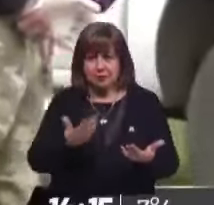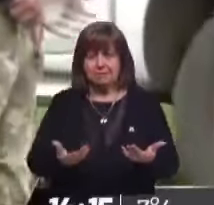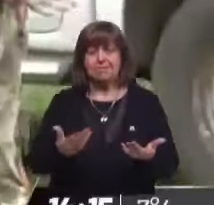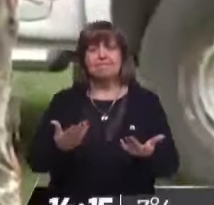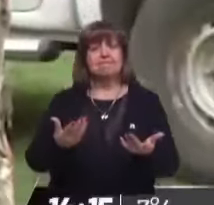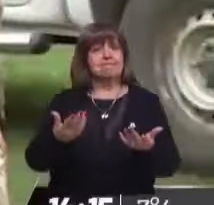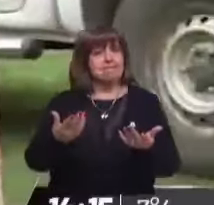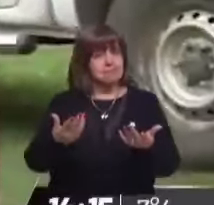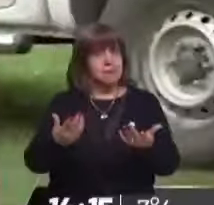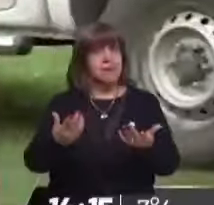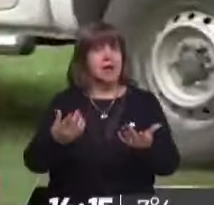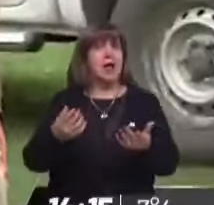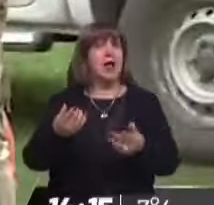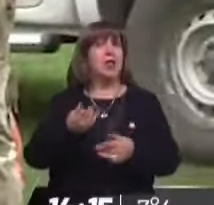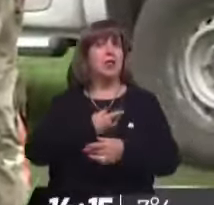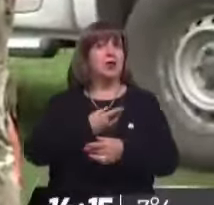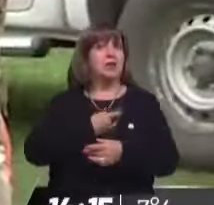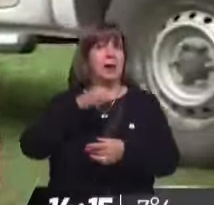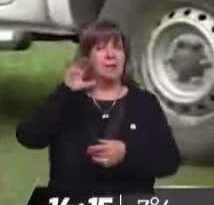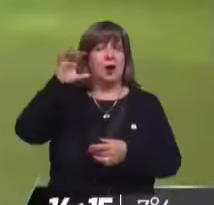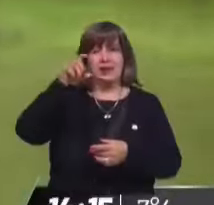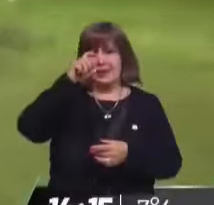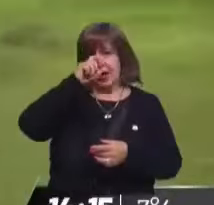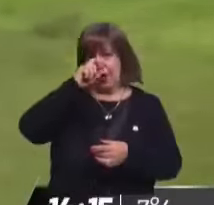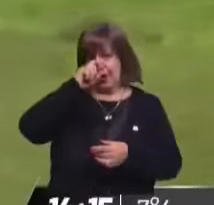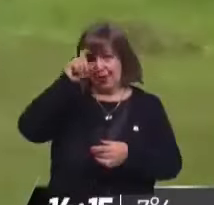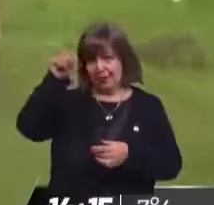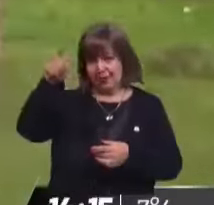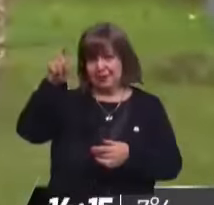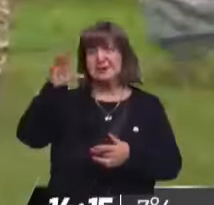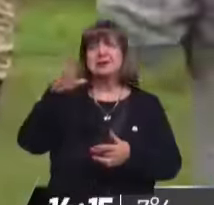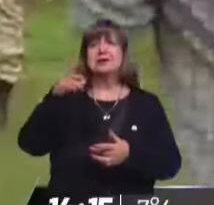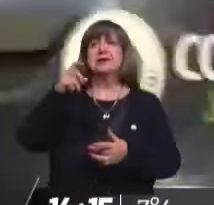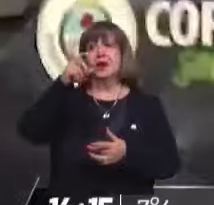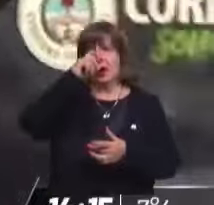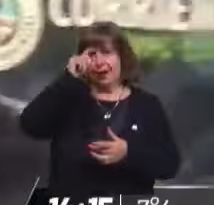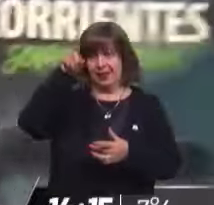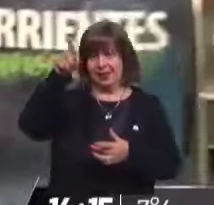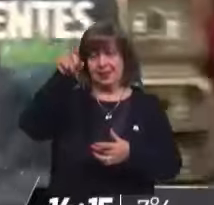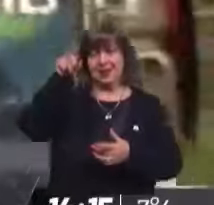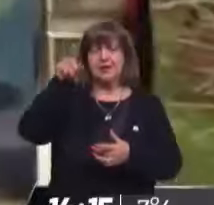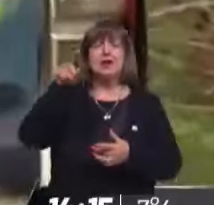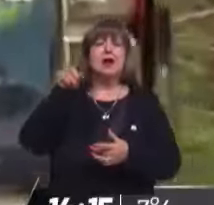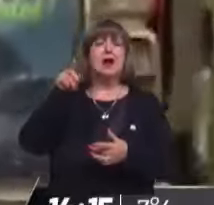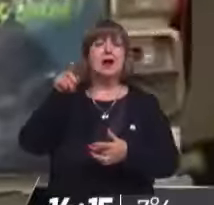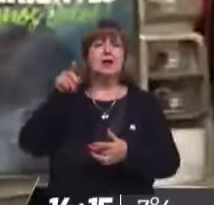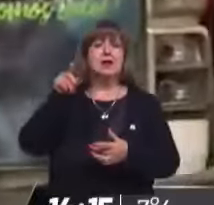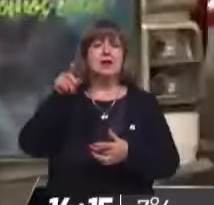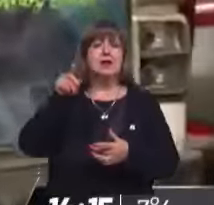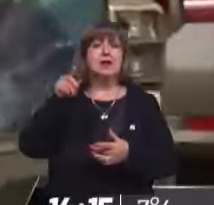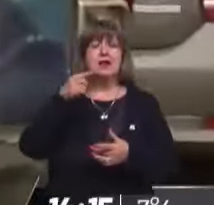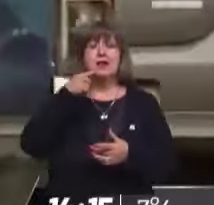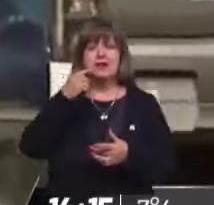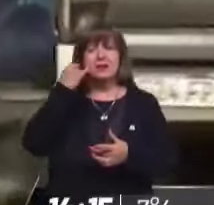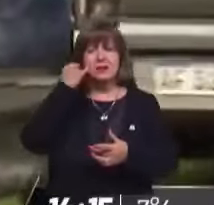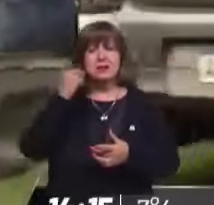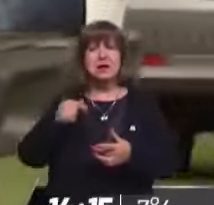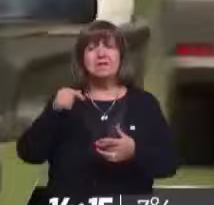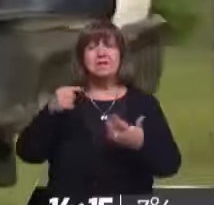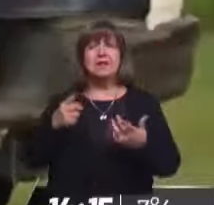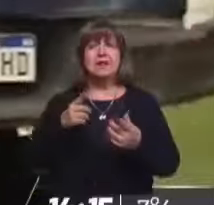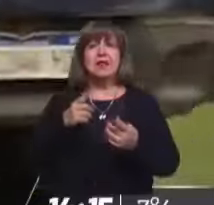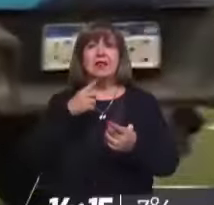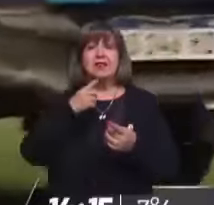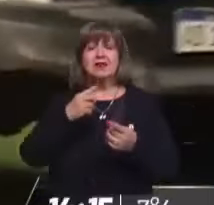gente de su entorno. Y la información que compartíamos de última hora tiene que ver con esto que vamos a decir, la revelación, la